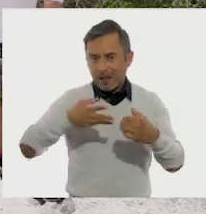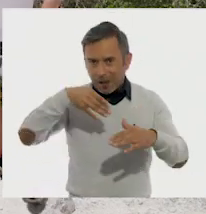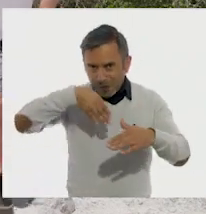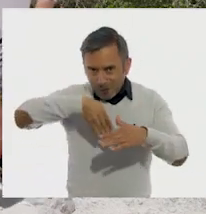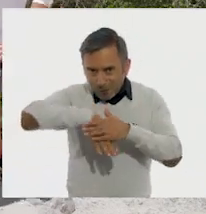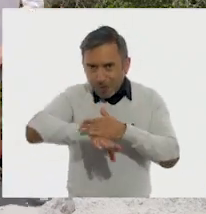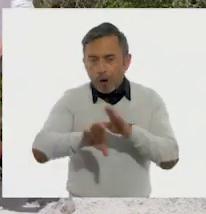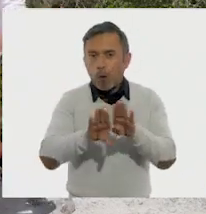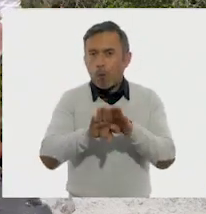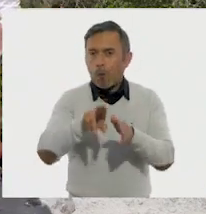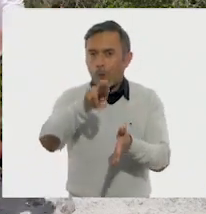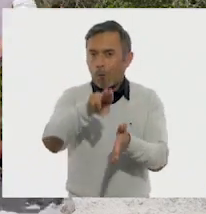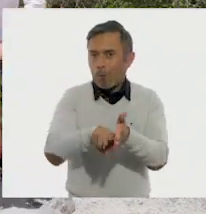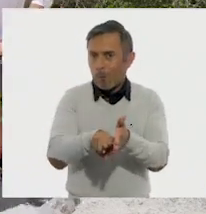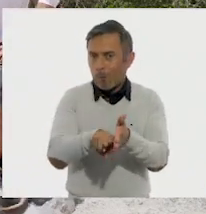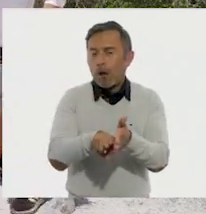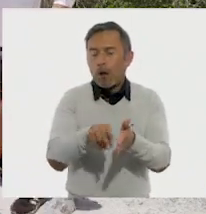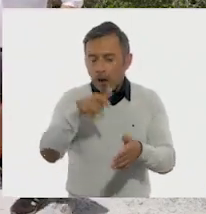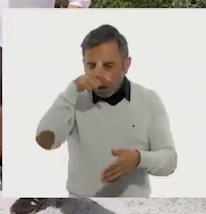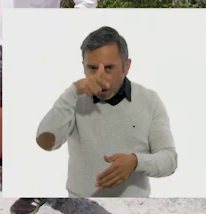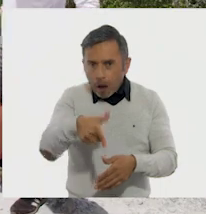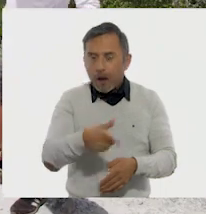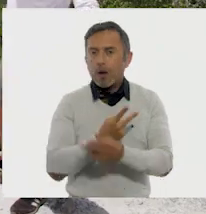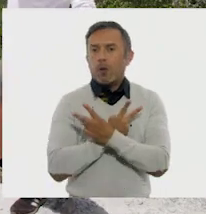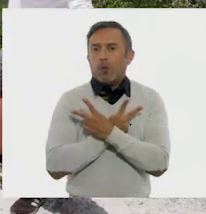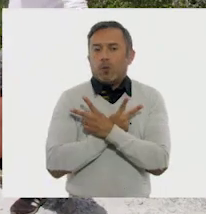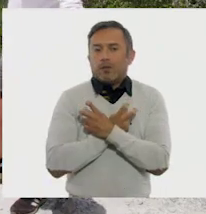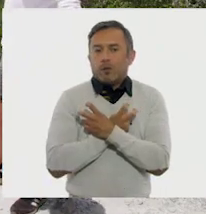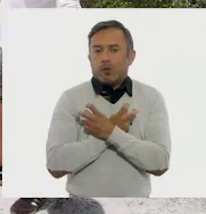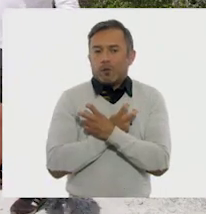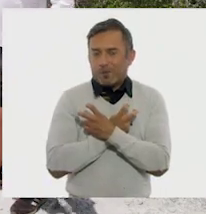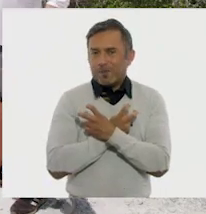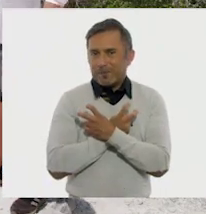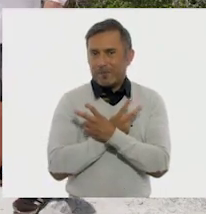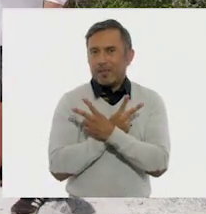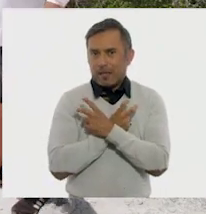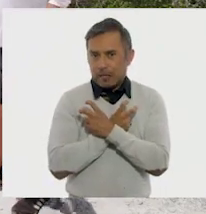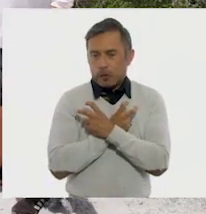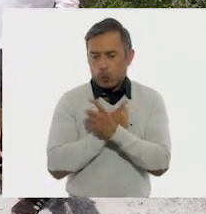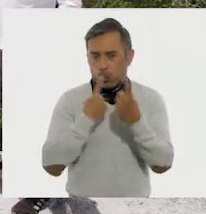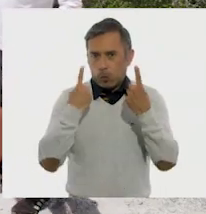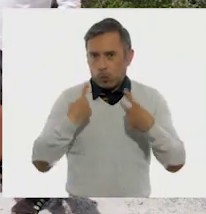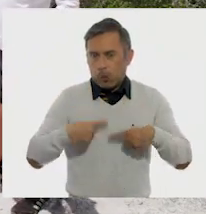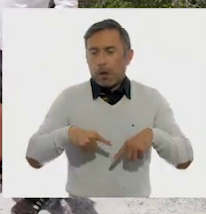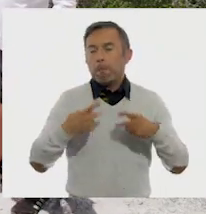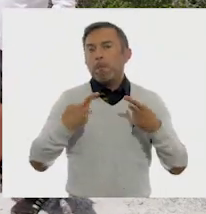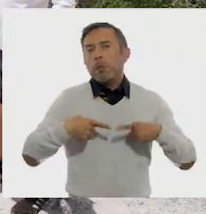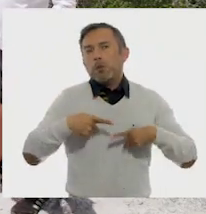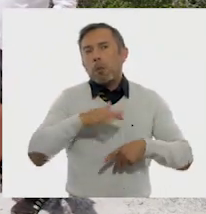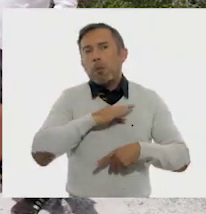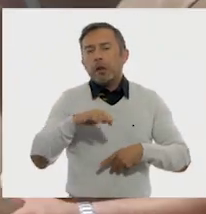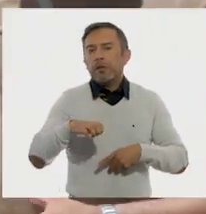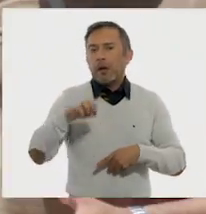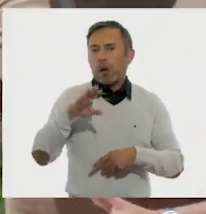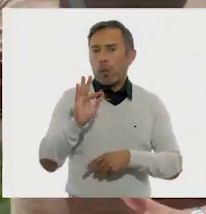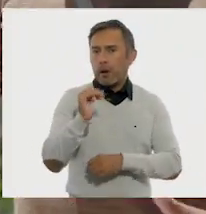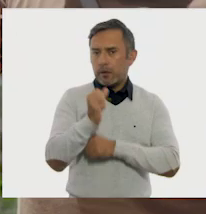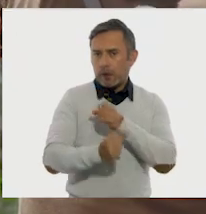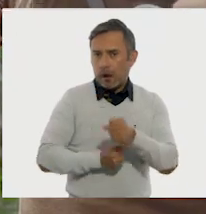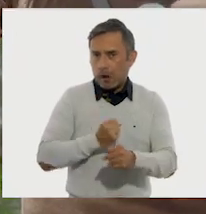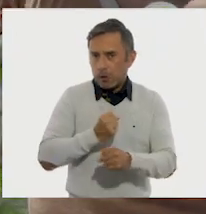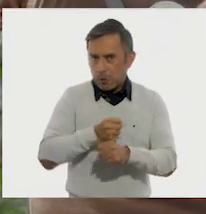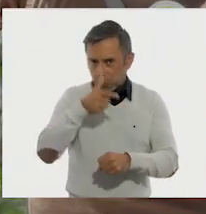sitio. Así es, con un esqueleto, así en esa parte, con un esqueleto de una persona de alrededor de 40 años de edad,